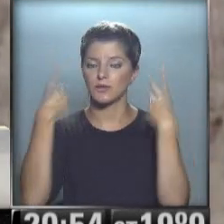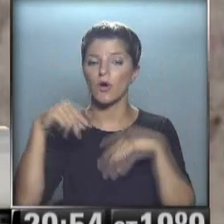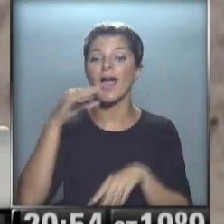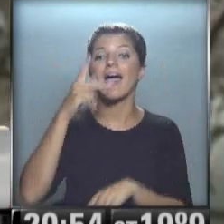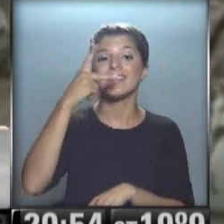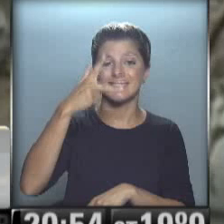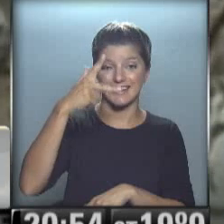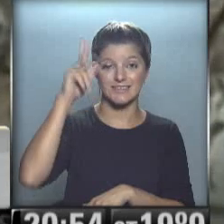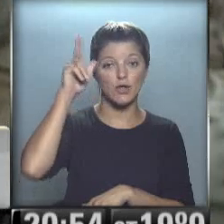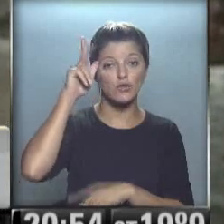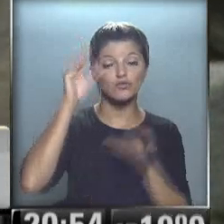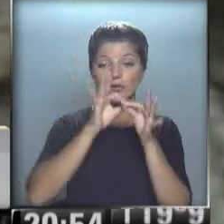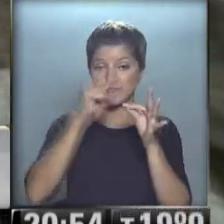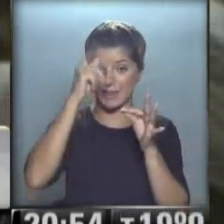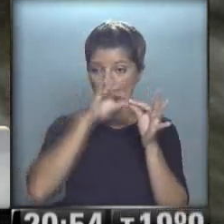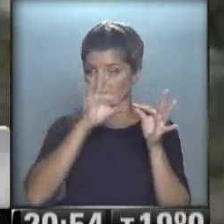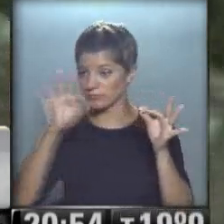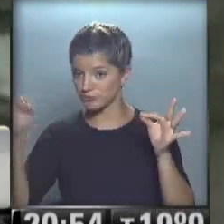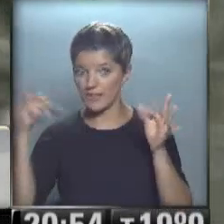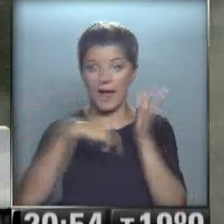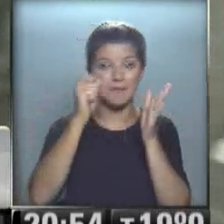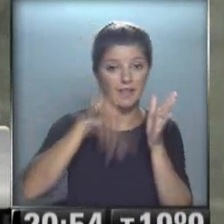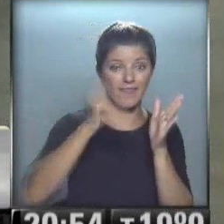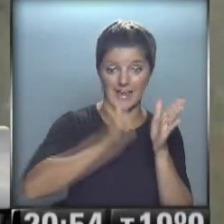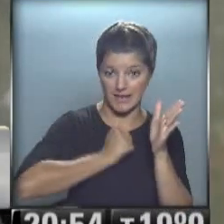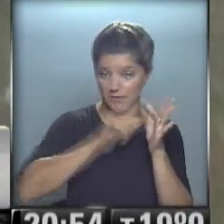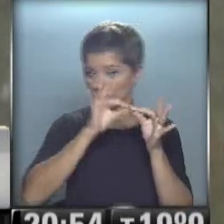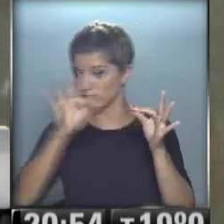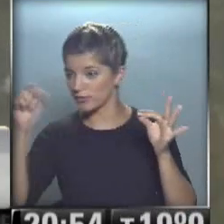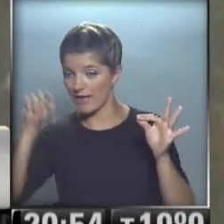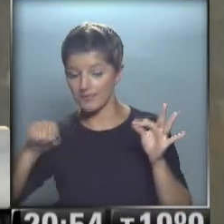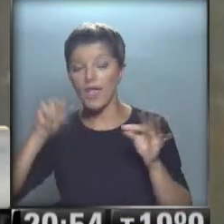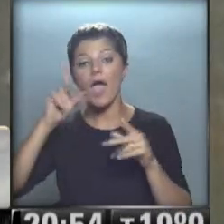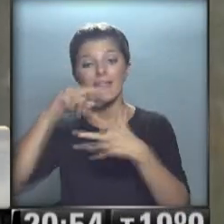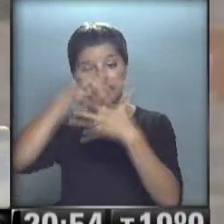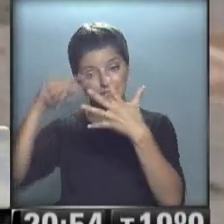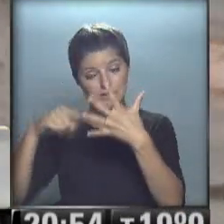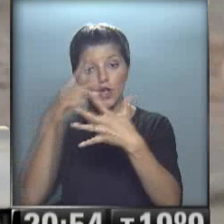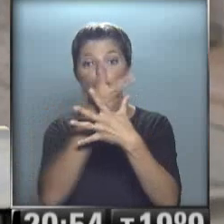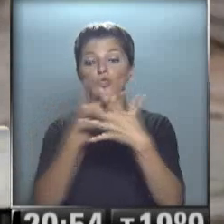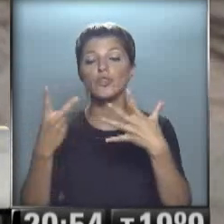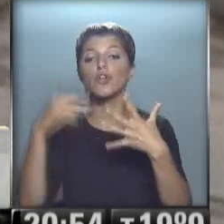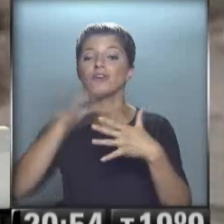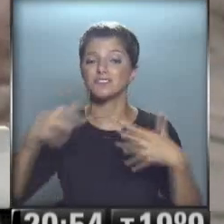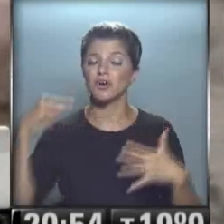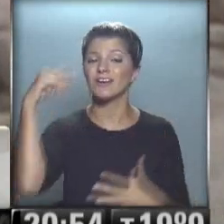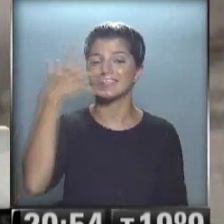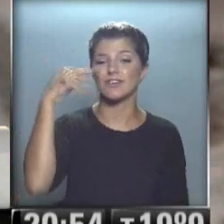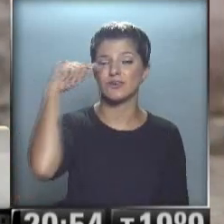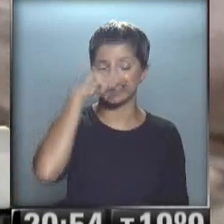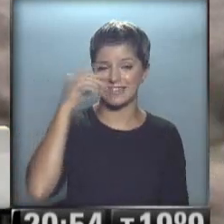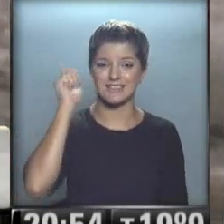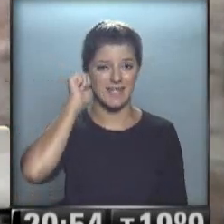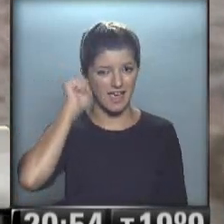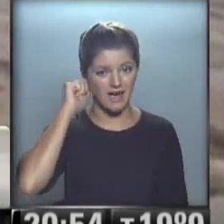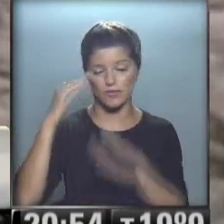km de la capital catamarqueña las víctimas entre ellas dos chicos de 5 y 7 años acampaban a la vera del